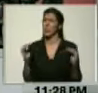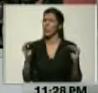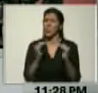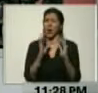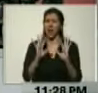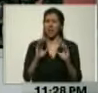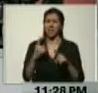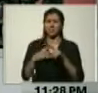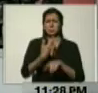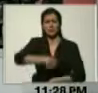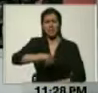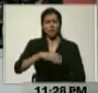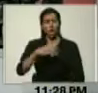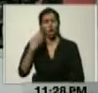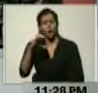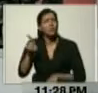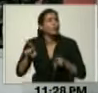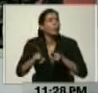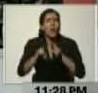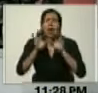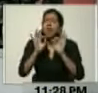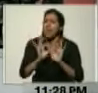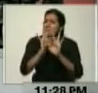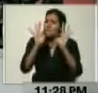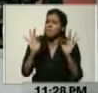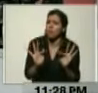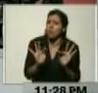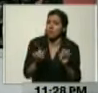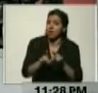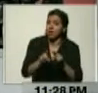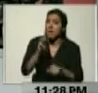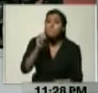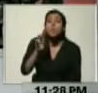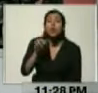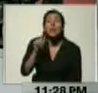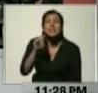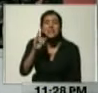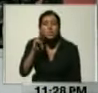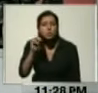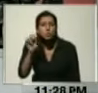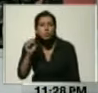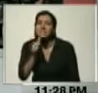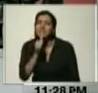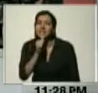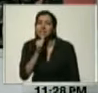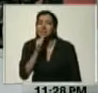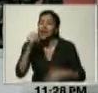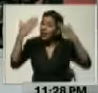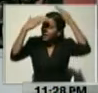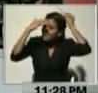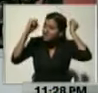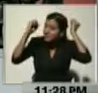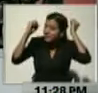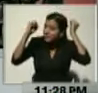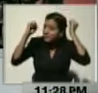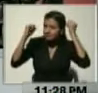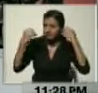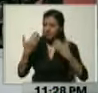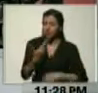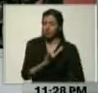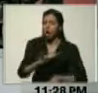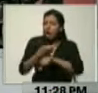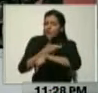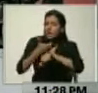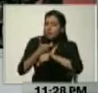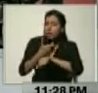Aznar cuando fue presidente, ¿no? Ahí estaba Moratino fue canciller de Zapatero, correcto,